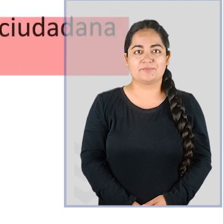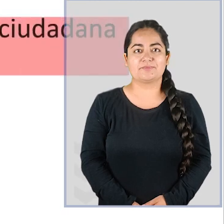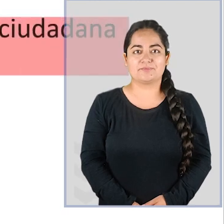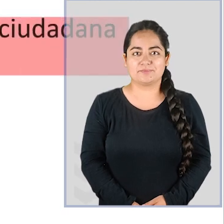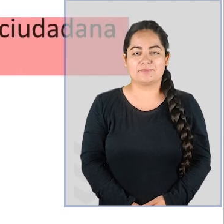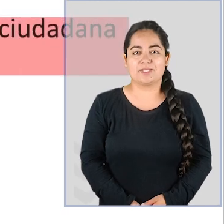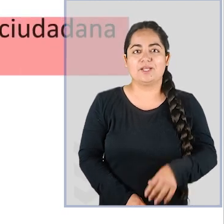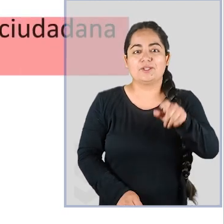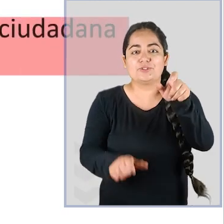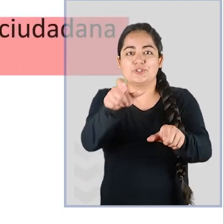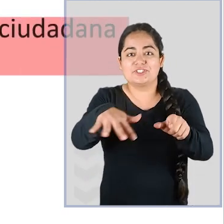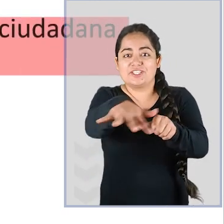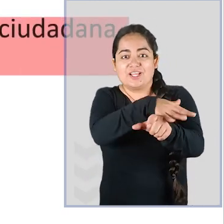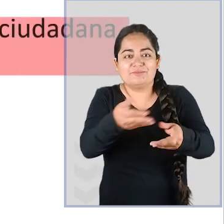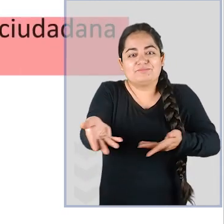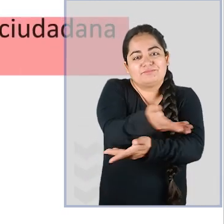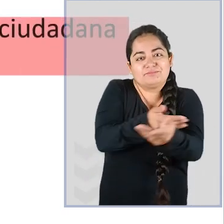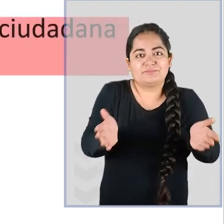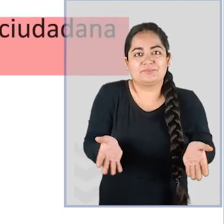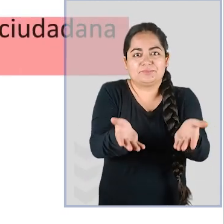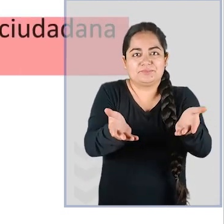la prosocialidad,